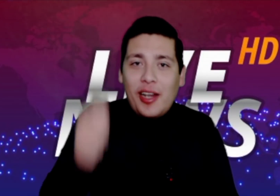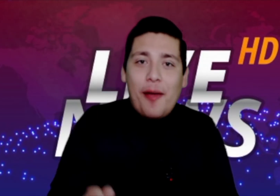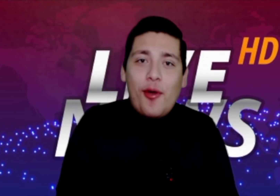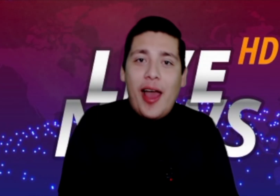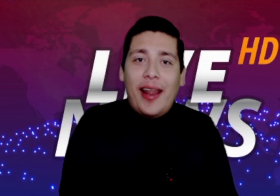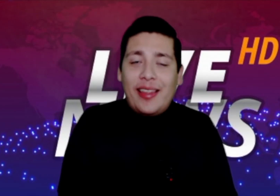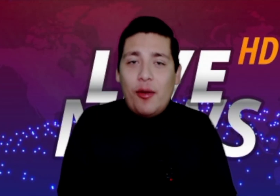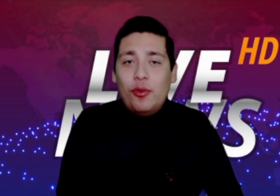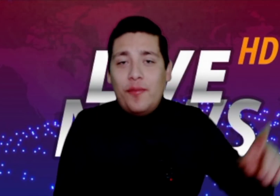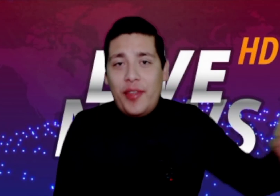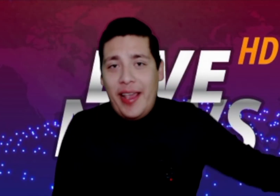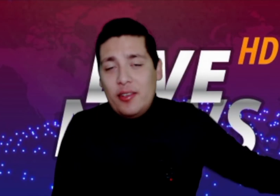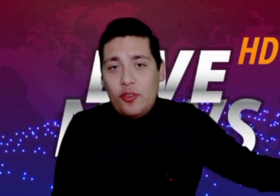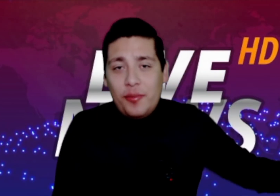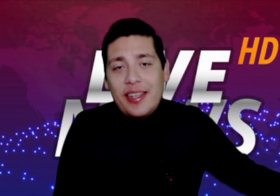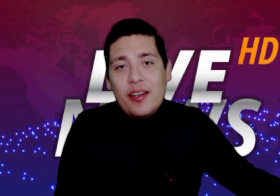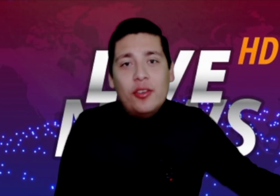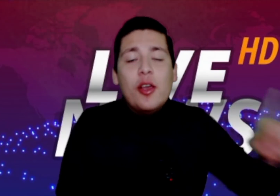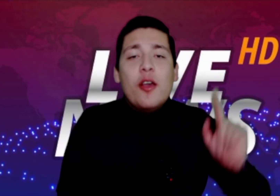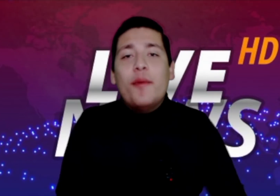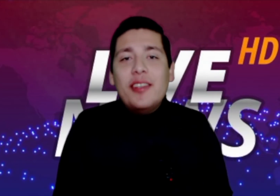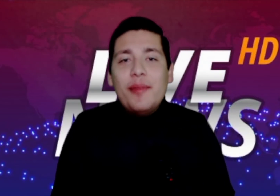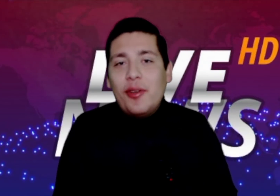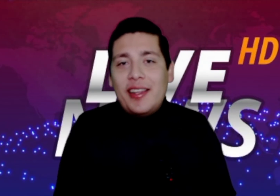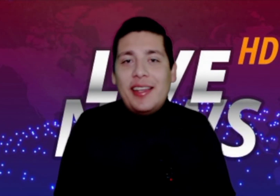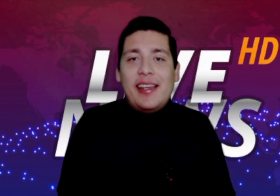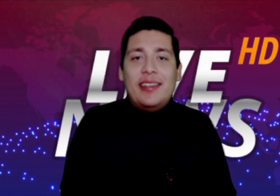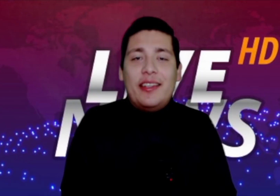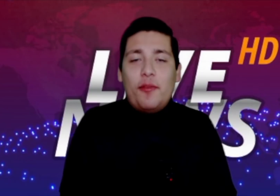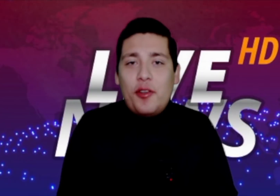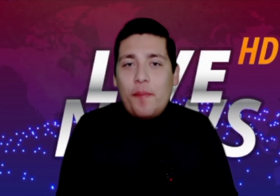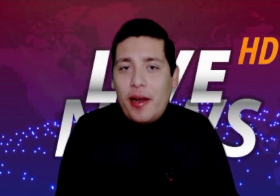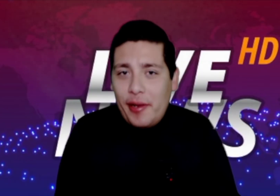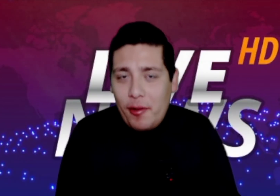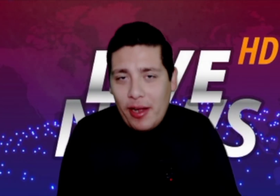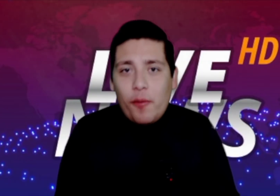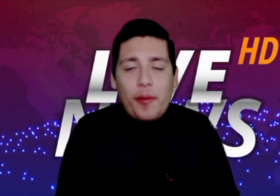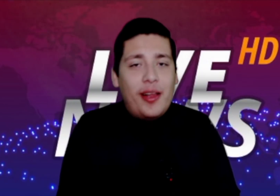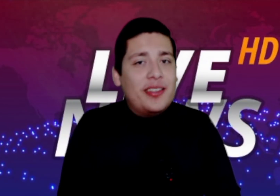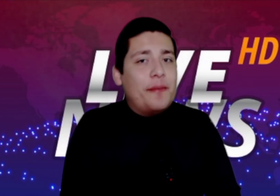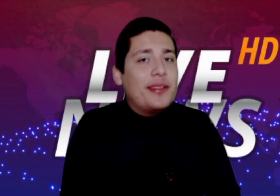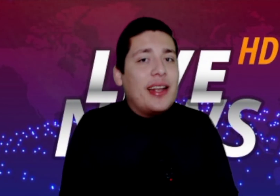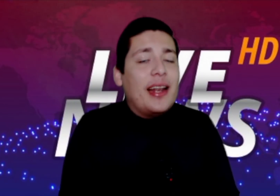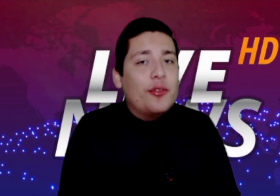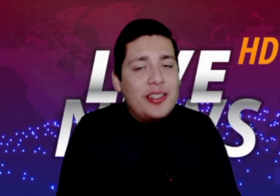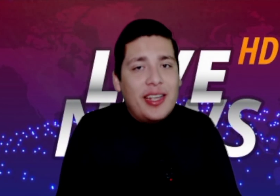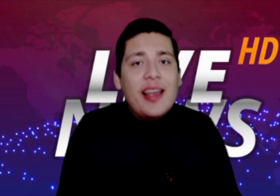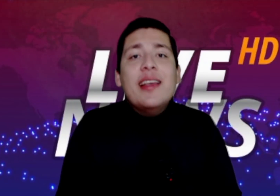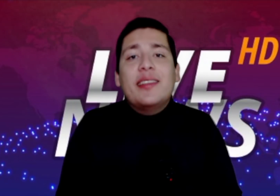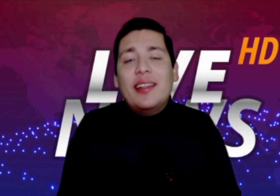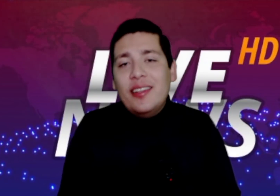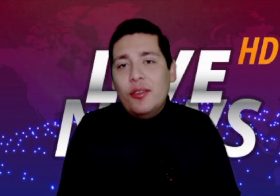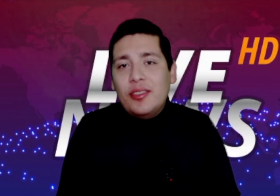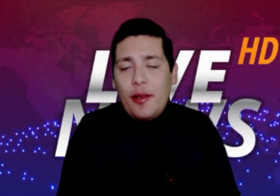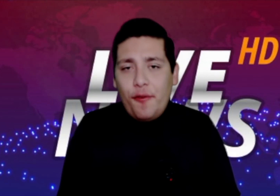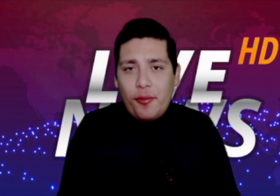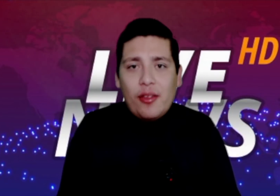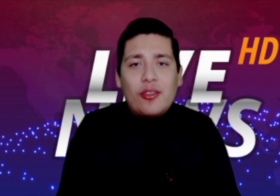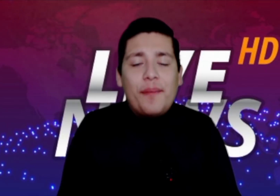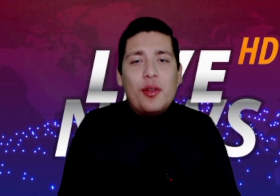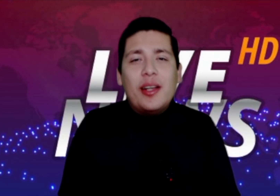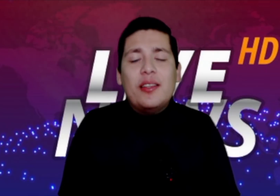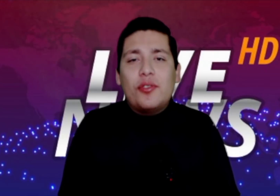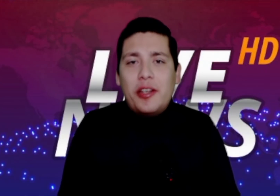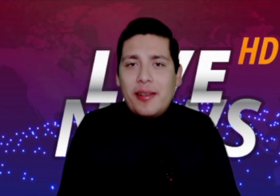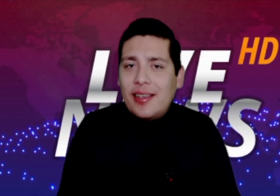último clavo al ataúd de estos mezquinos, pues te invito a que te quedes aquí conmigo para averiguarlo. Pero antes de pasar a la noticia, si a ti te gusta estar informado,